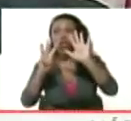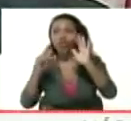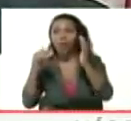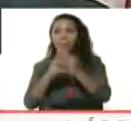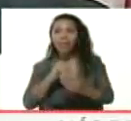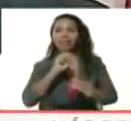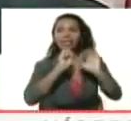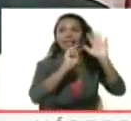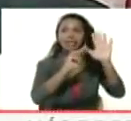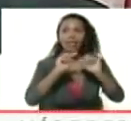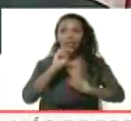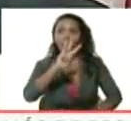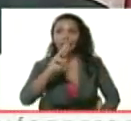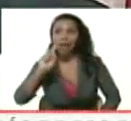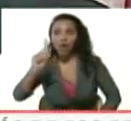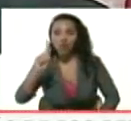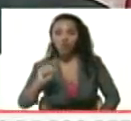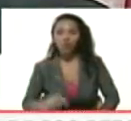218.731.